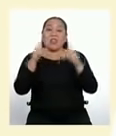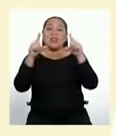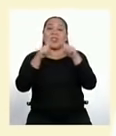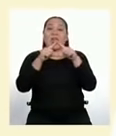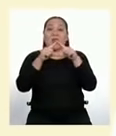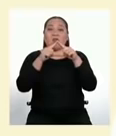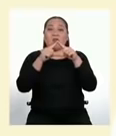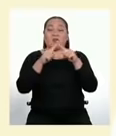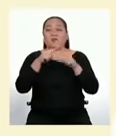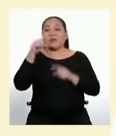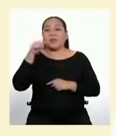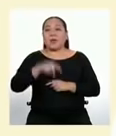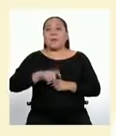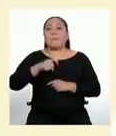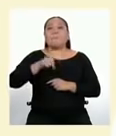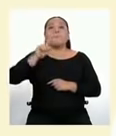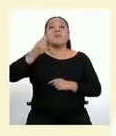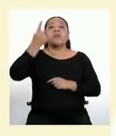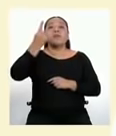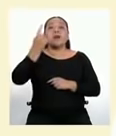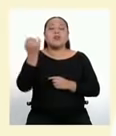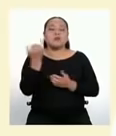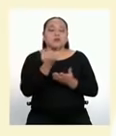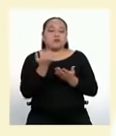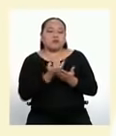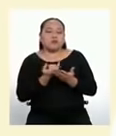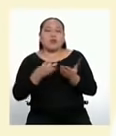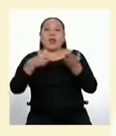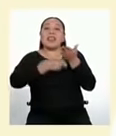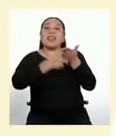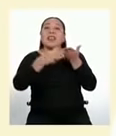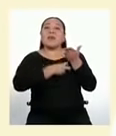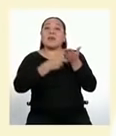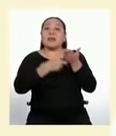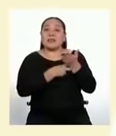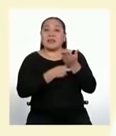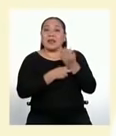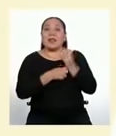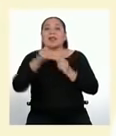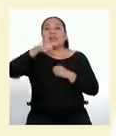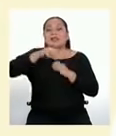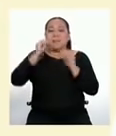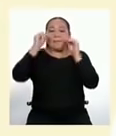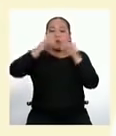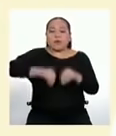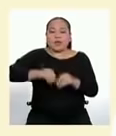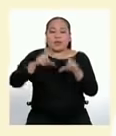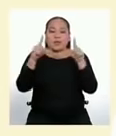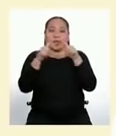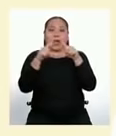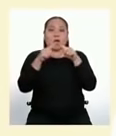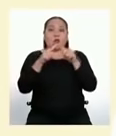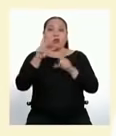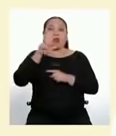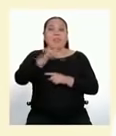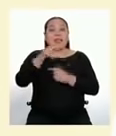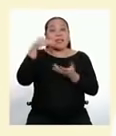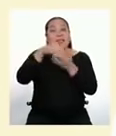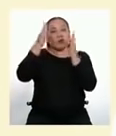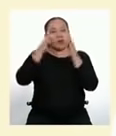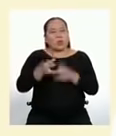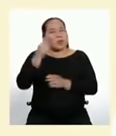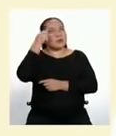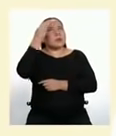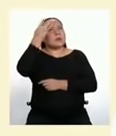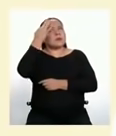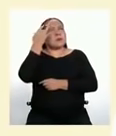triángulo. Para ello, primero deben diseñar el logo de la revista, que debe ser un triángulo. 3 estudiantes dieron su opinión para graficar